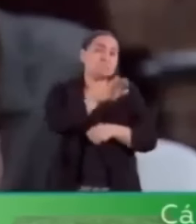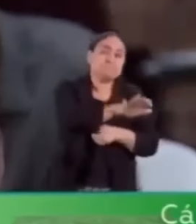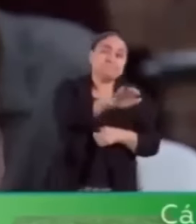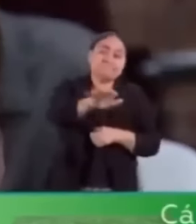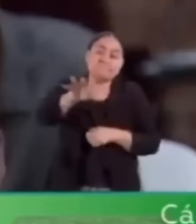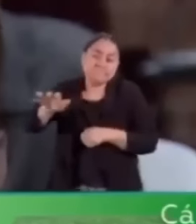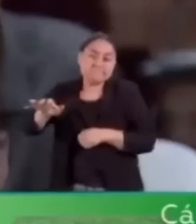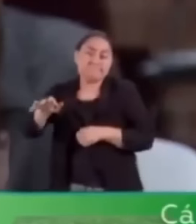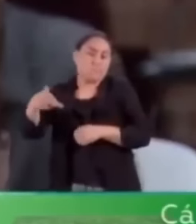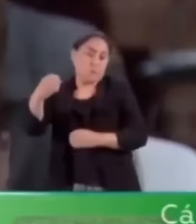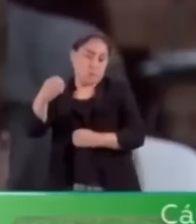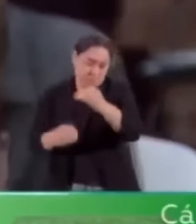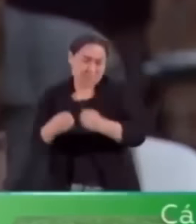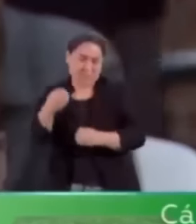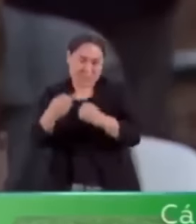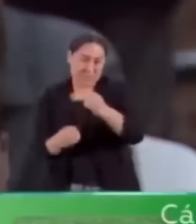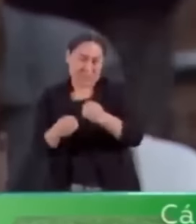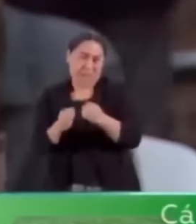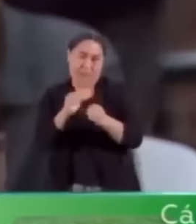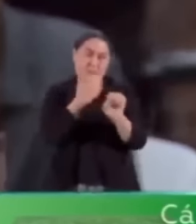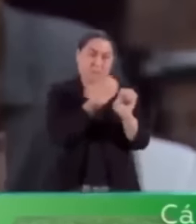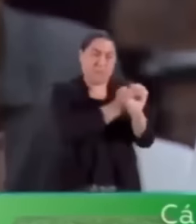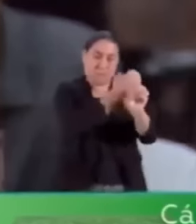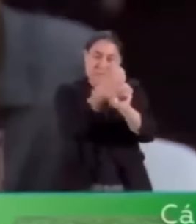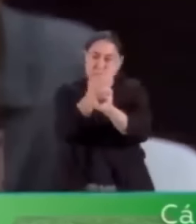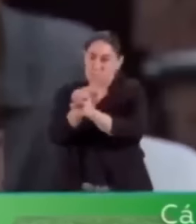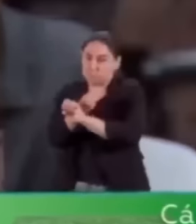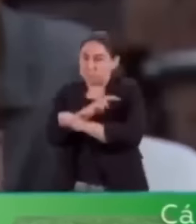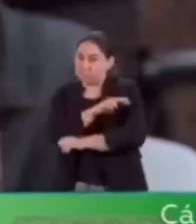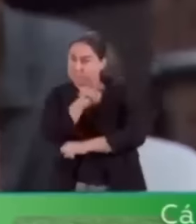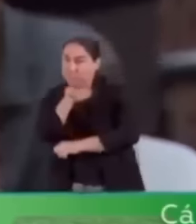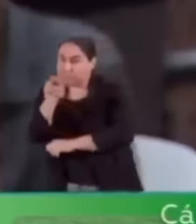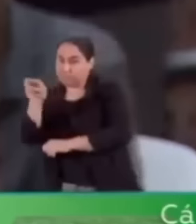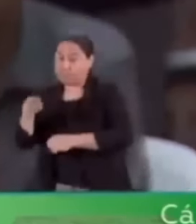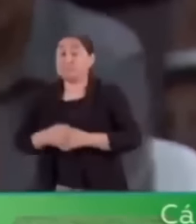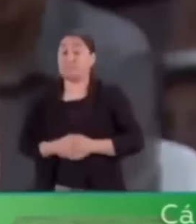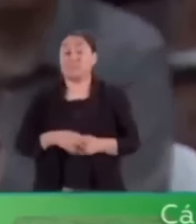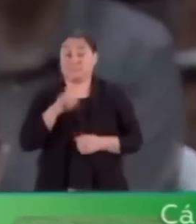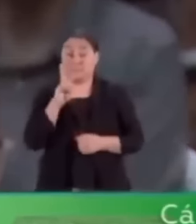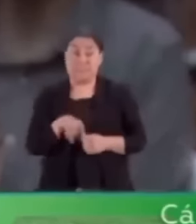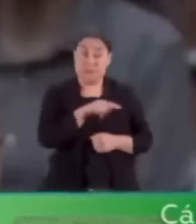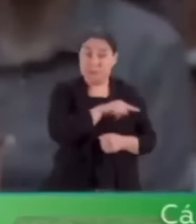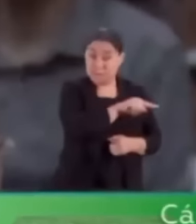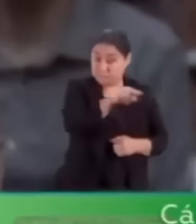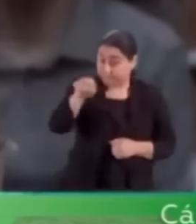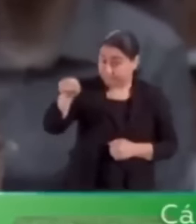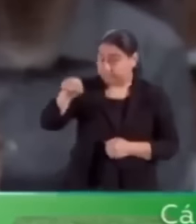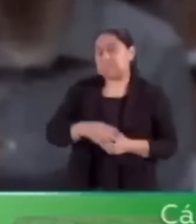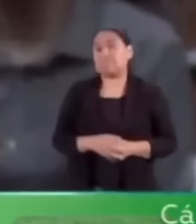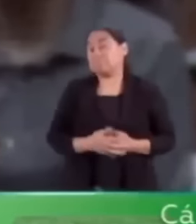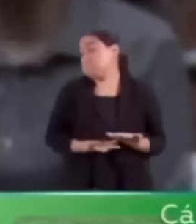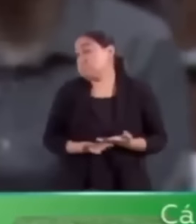poderes judiciales locales de las entidades federativas. A ellos, a los que no se les